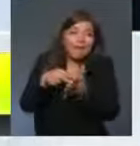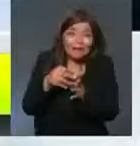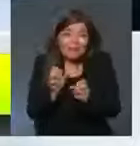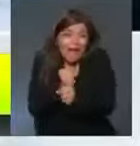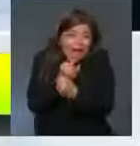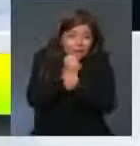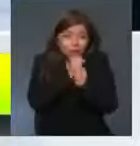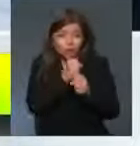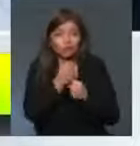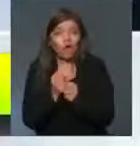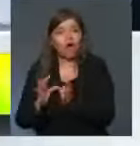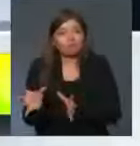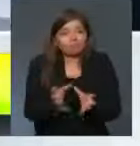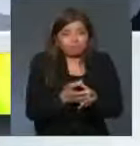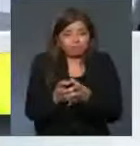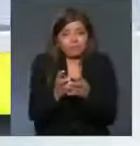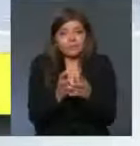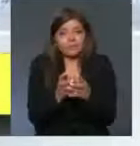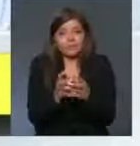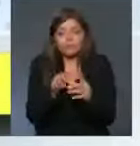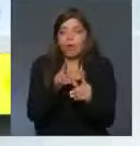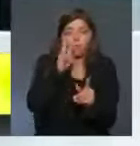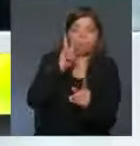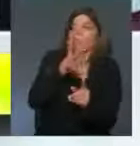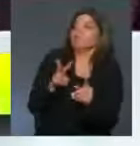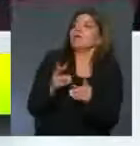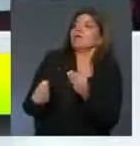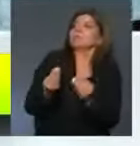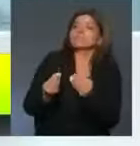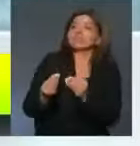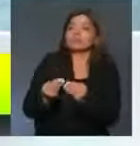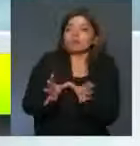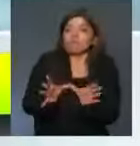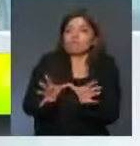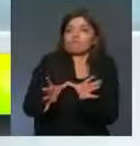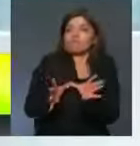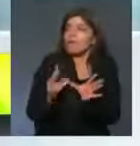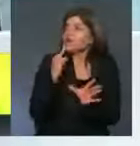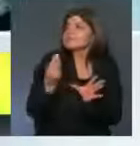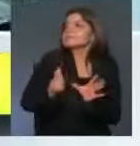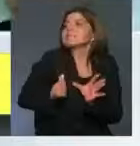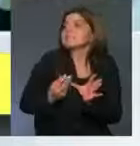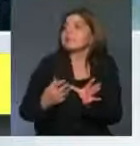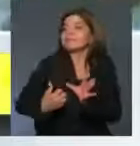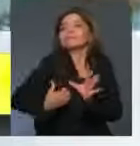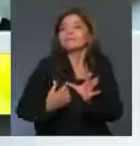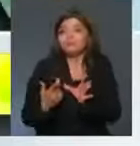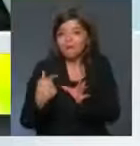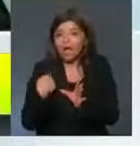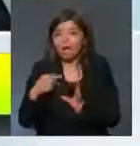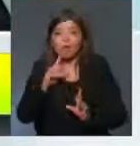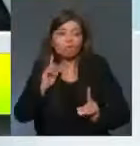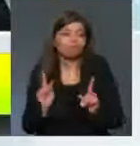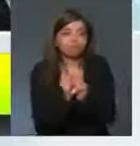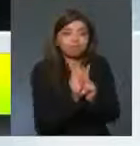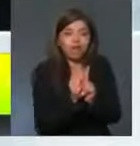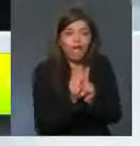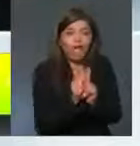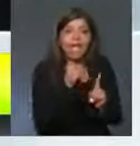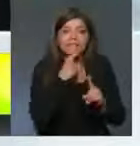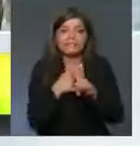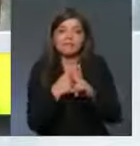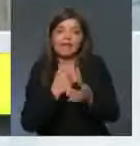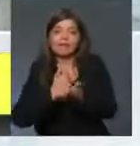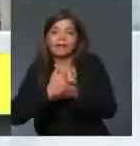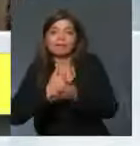a uno de los más cercanos que venía haciendo como, digamos, una barrera para que los medios de comunicación no accediéramos al exalcalde Jadwe. Claro, ponen los codos, los